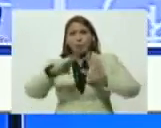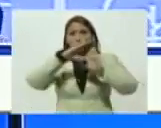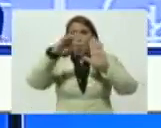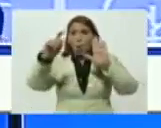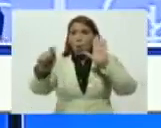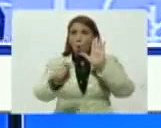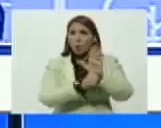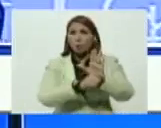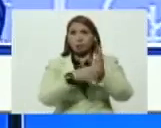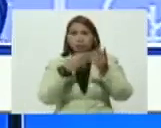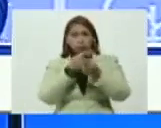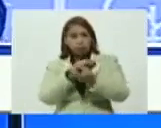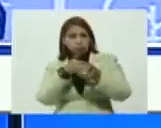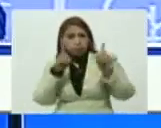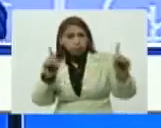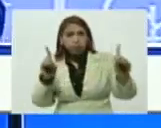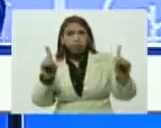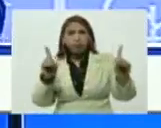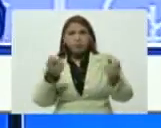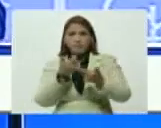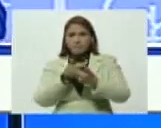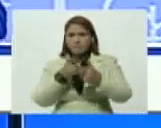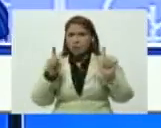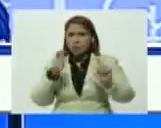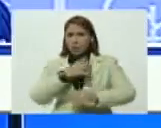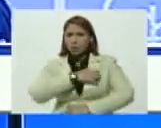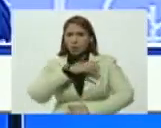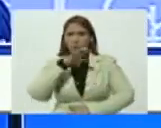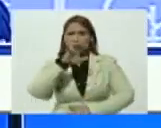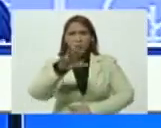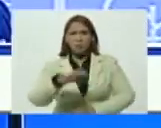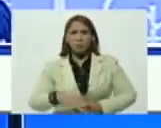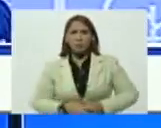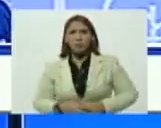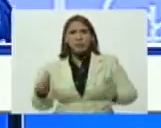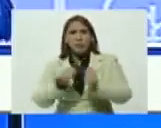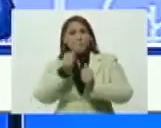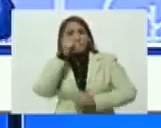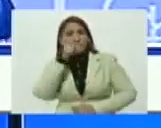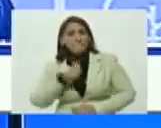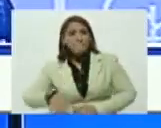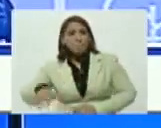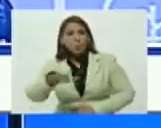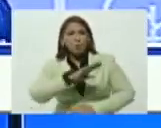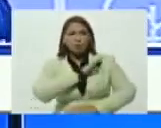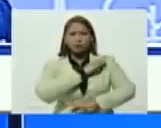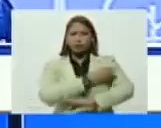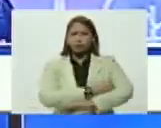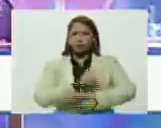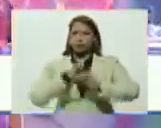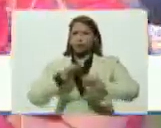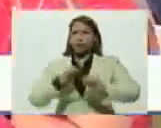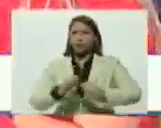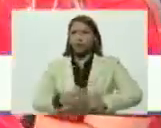constitucional, democrático, libre, soberano, con un pueblo empoderado,